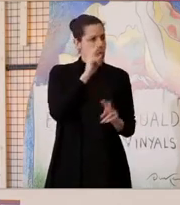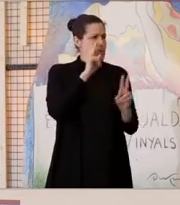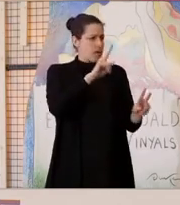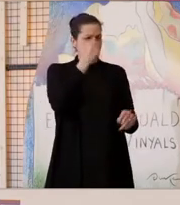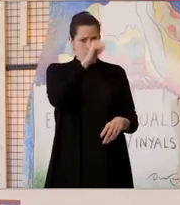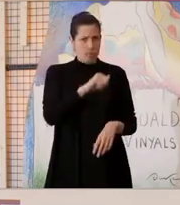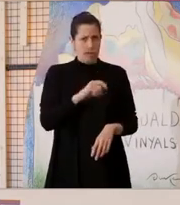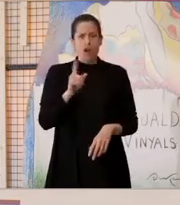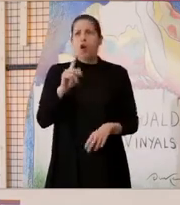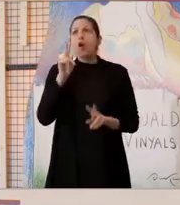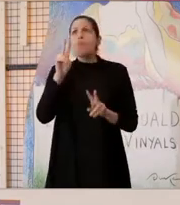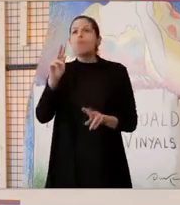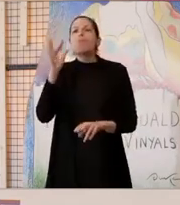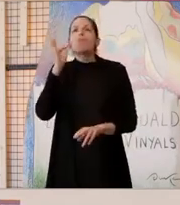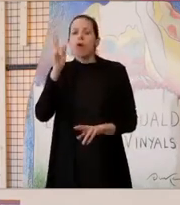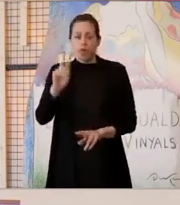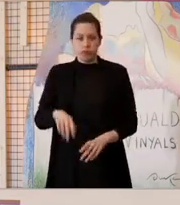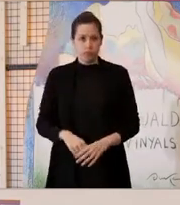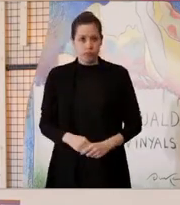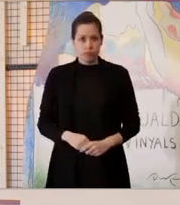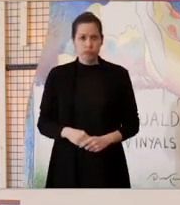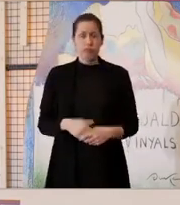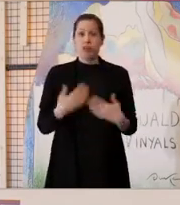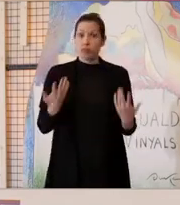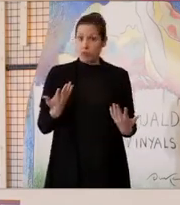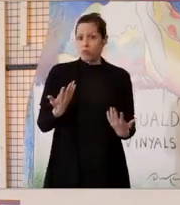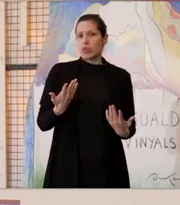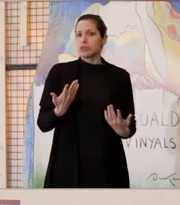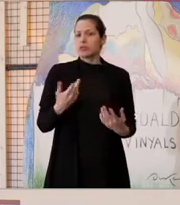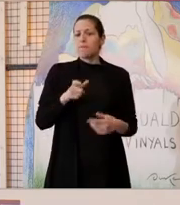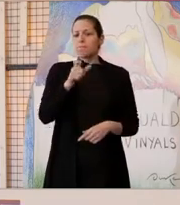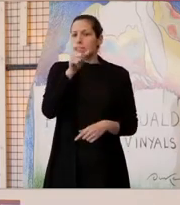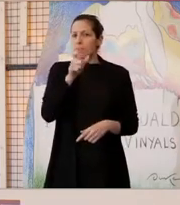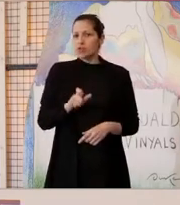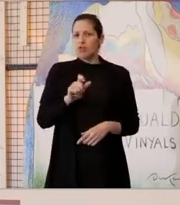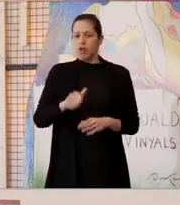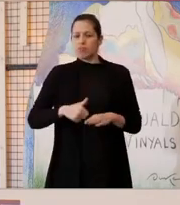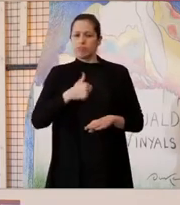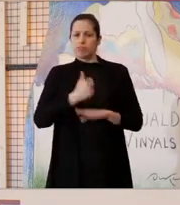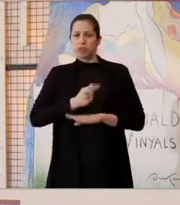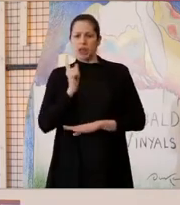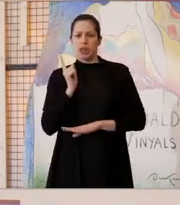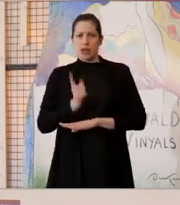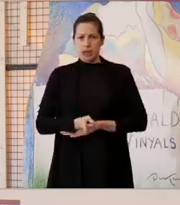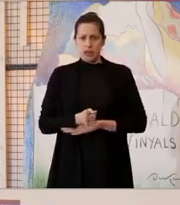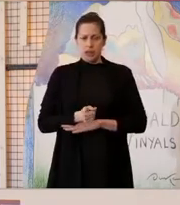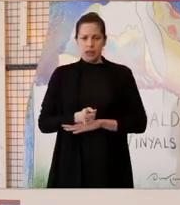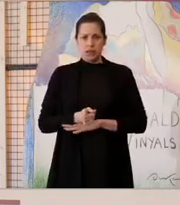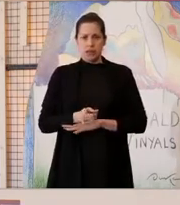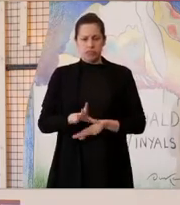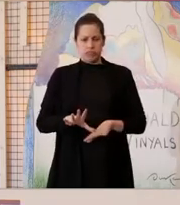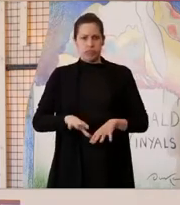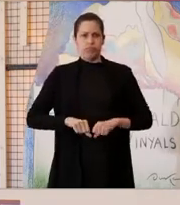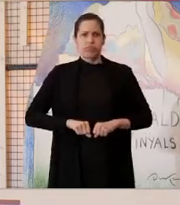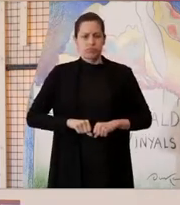que la gran los grandes dirigentes los que toman las decisiones los que lideran los grupos políticos